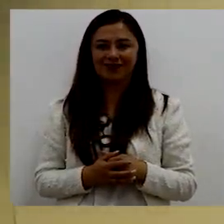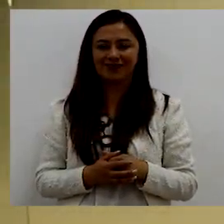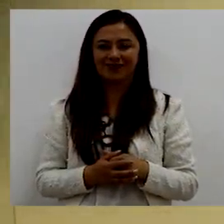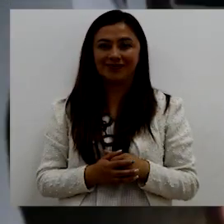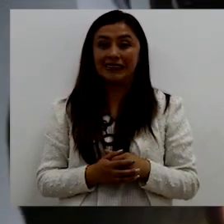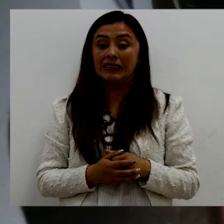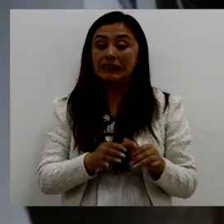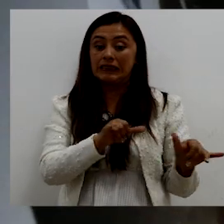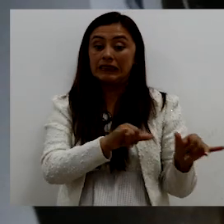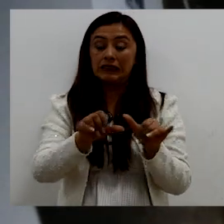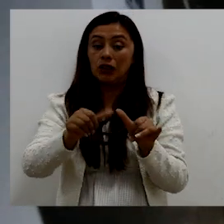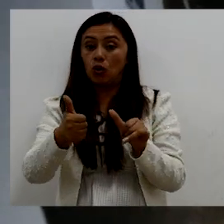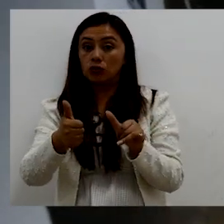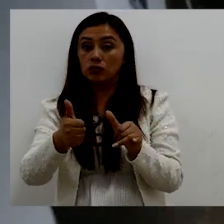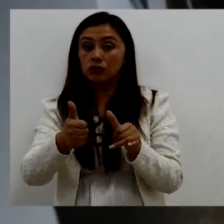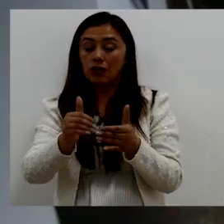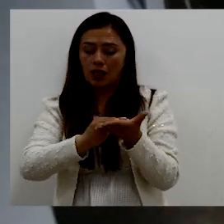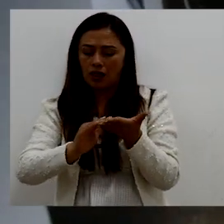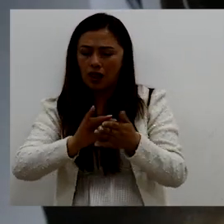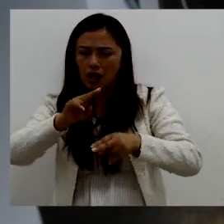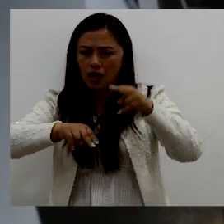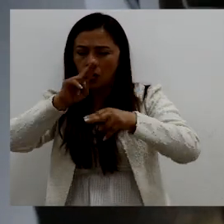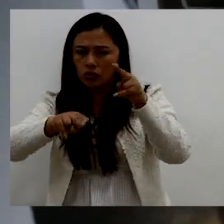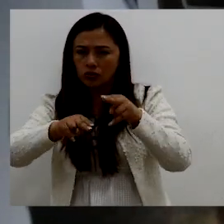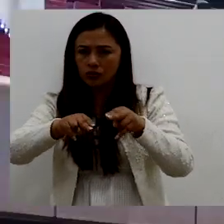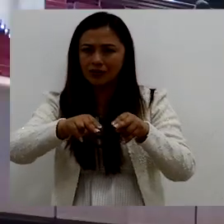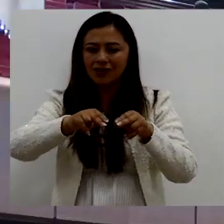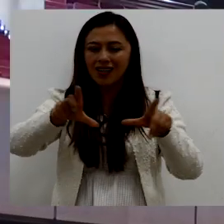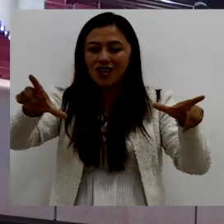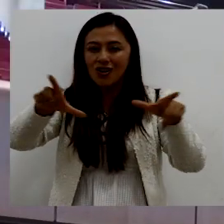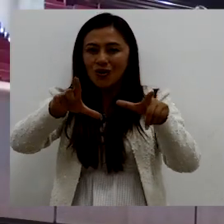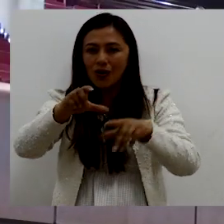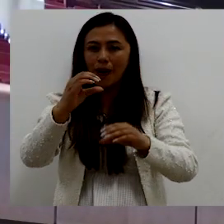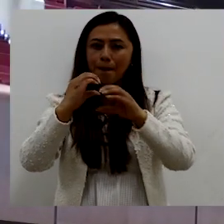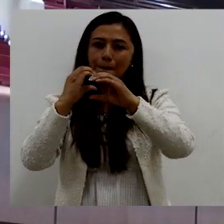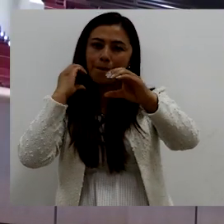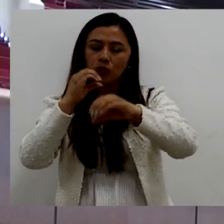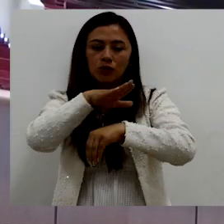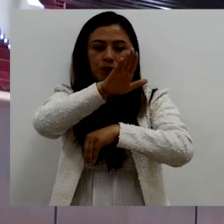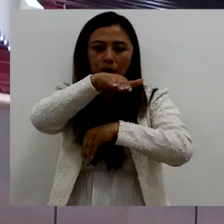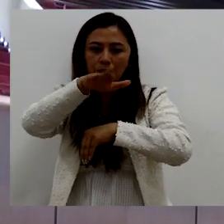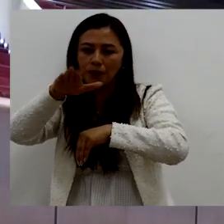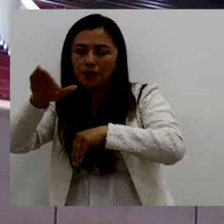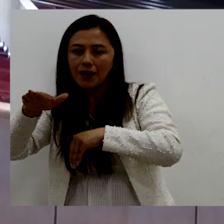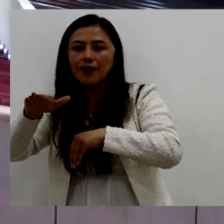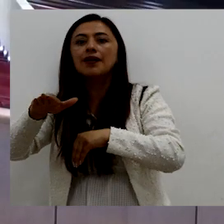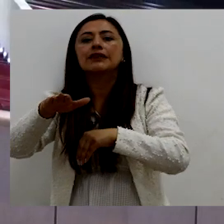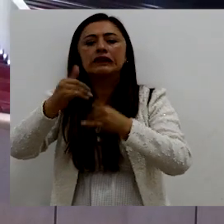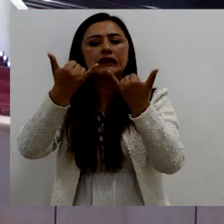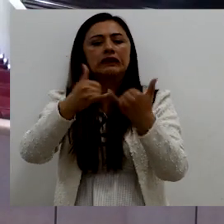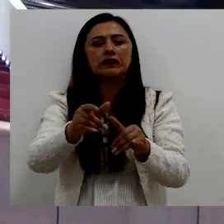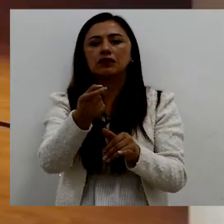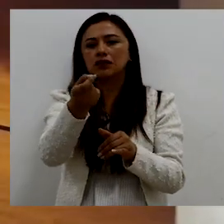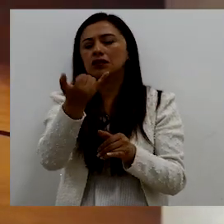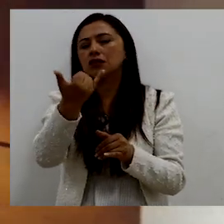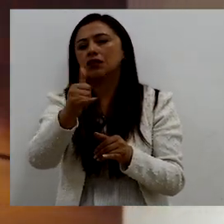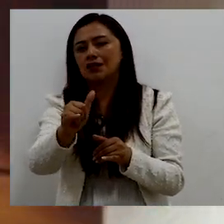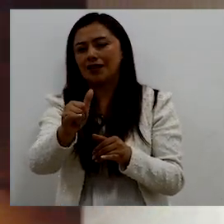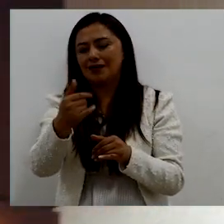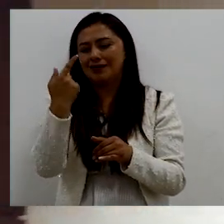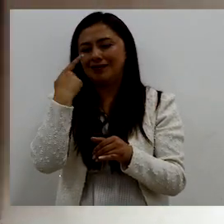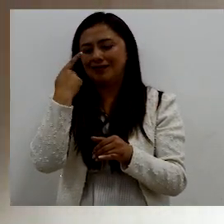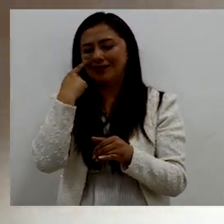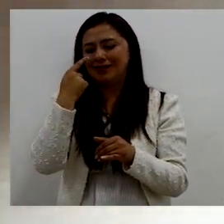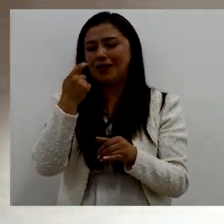terminal de Tunja, tener un administrador idóneo, experto, que conozca de estos asuntos y que nos garantice que